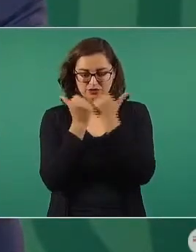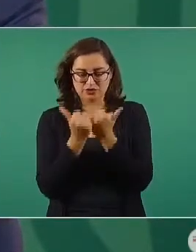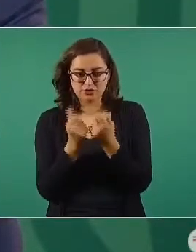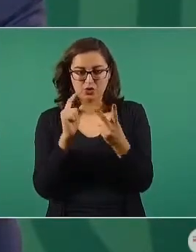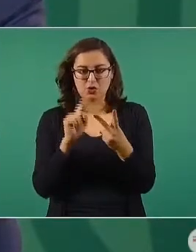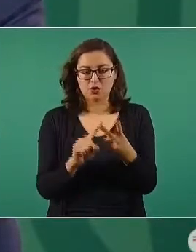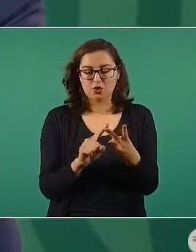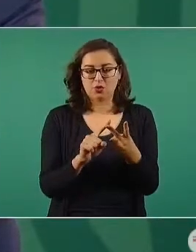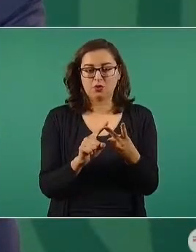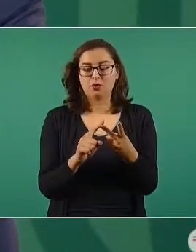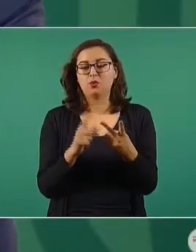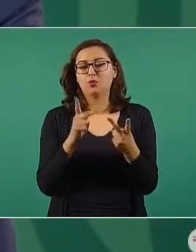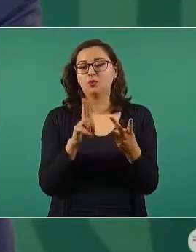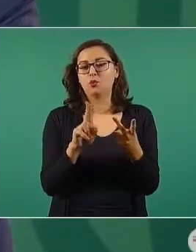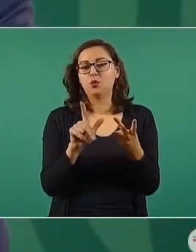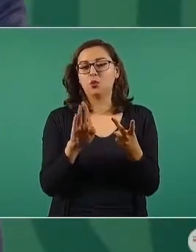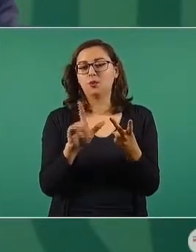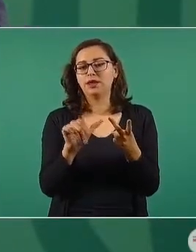neoliberal.